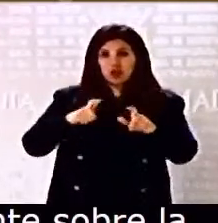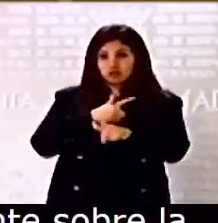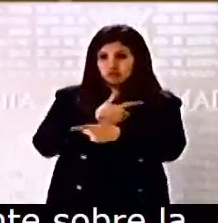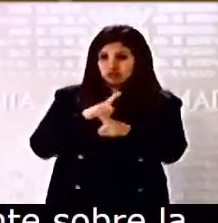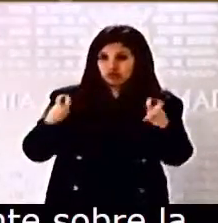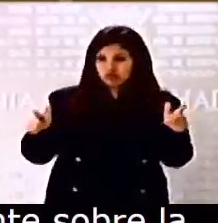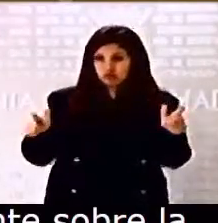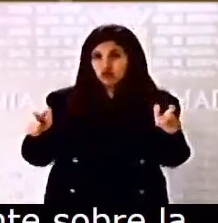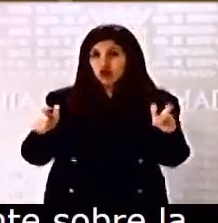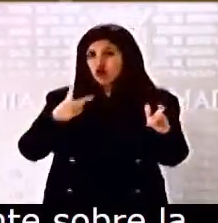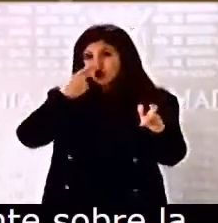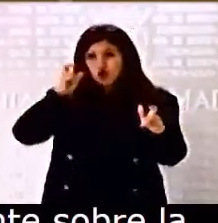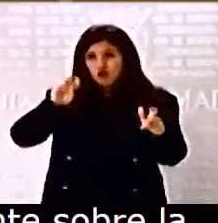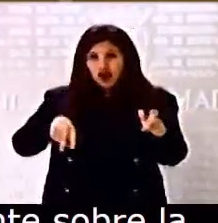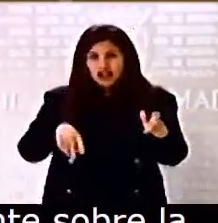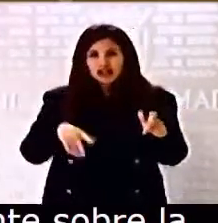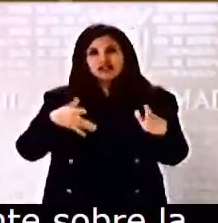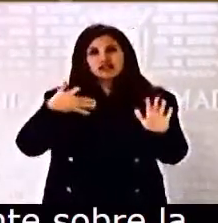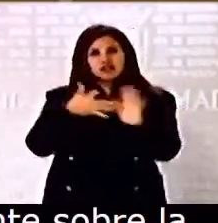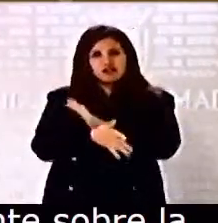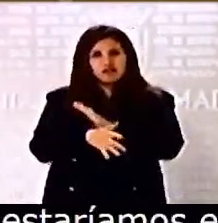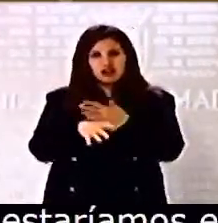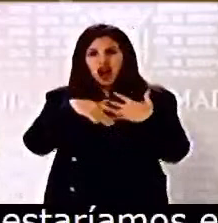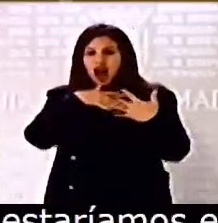unas cifras mayores de las que estamos.